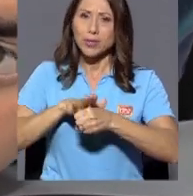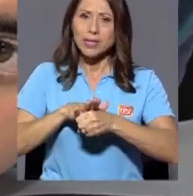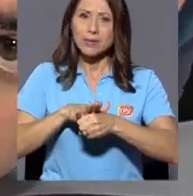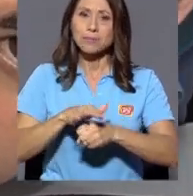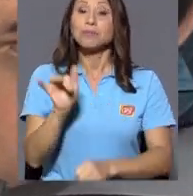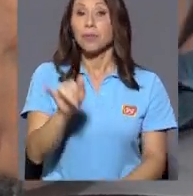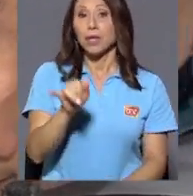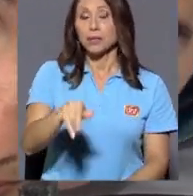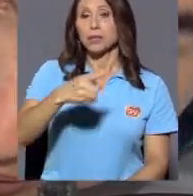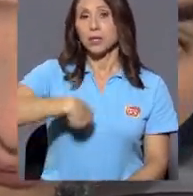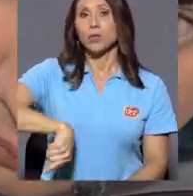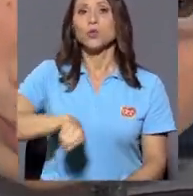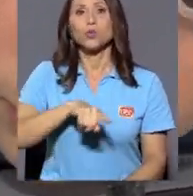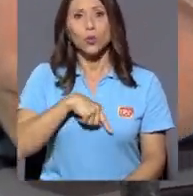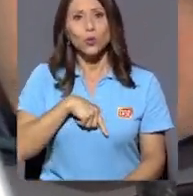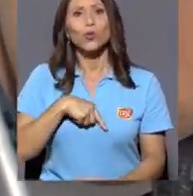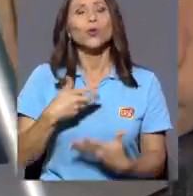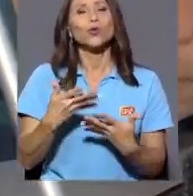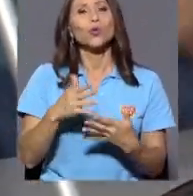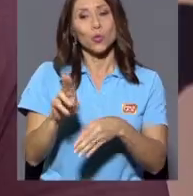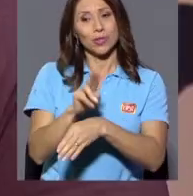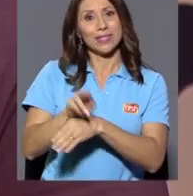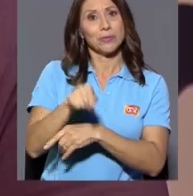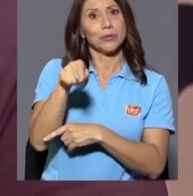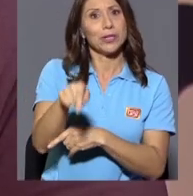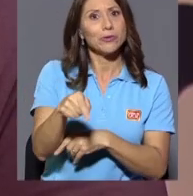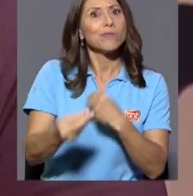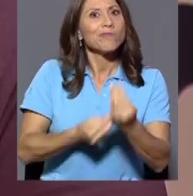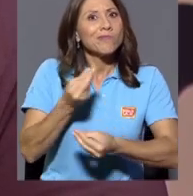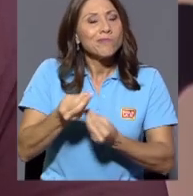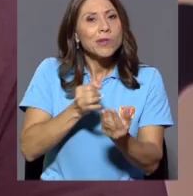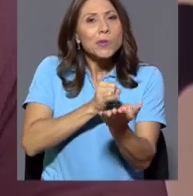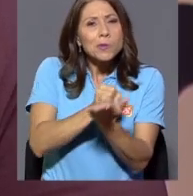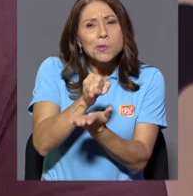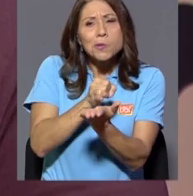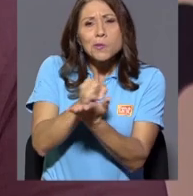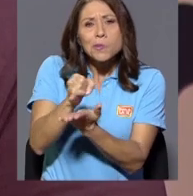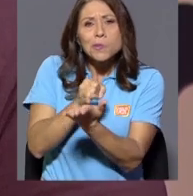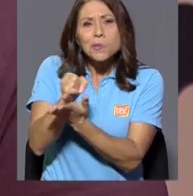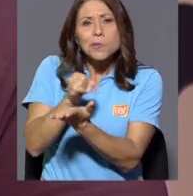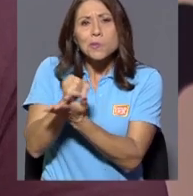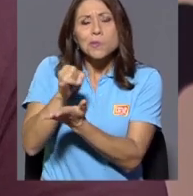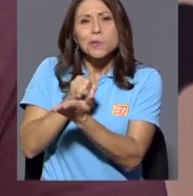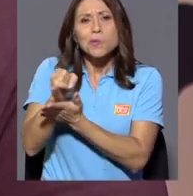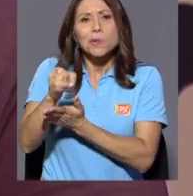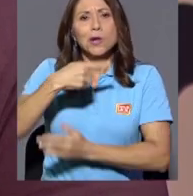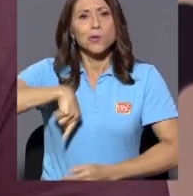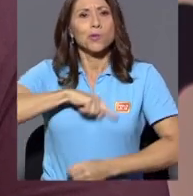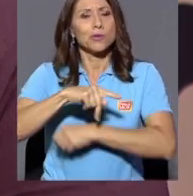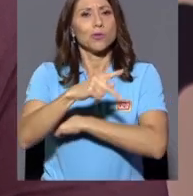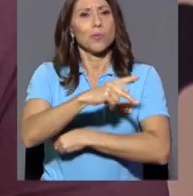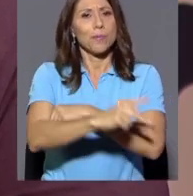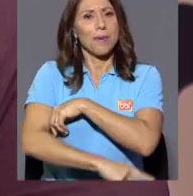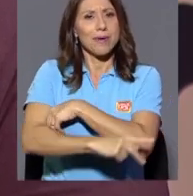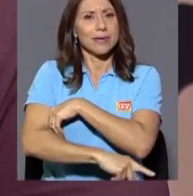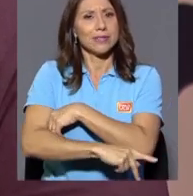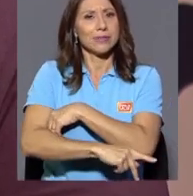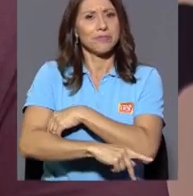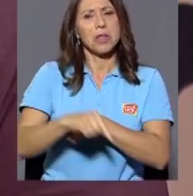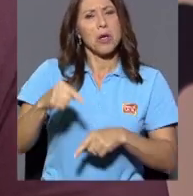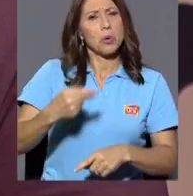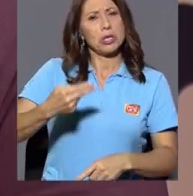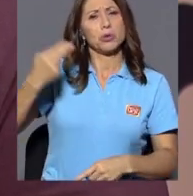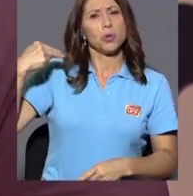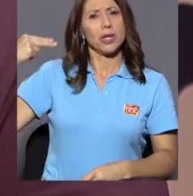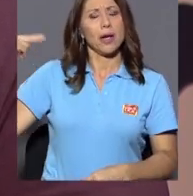comprometida y así tomamos esa posta como decimos nosotros y nos pusimos a investigar en nuestro país primero en nuestro